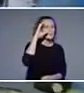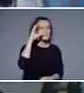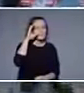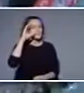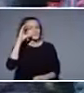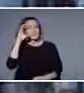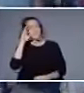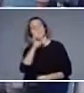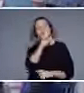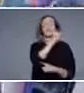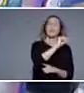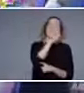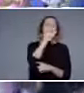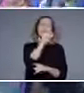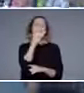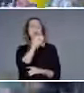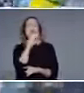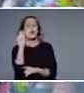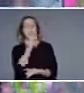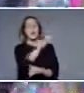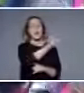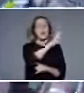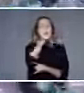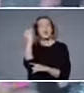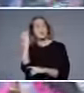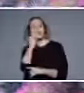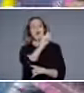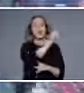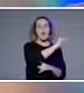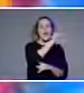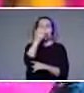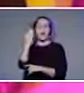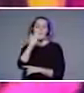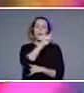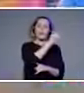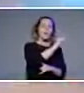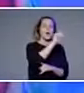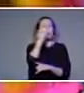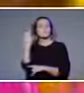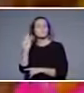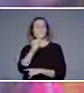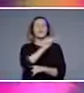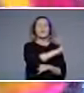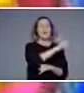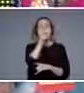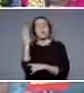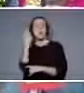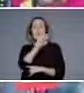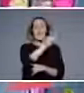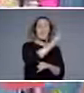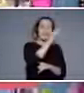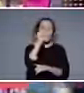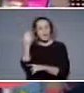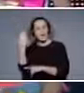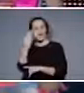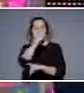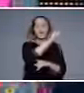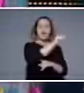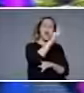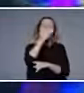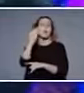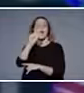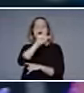La la la la la la la la la la la la la la la la la la la